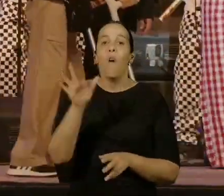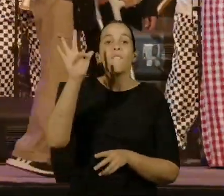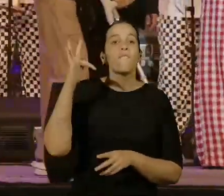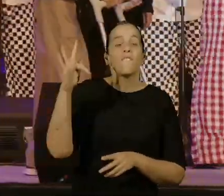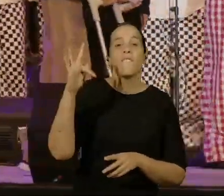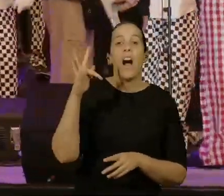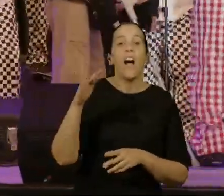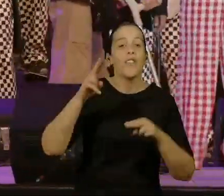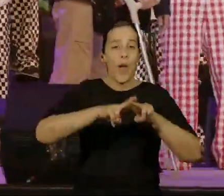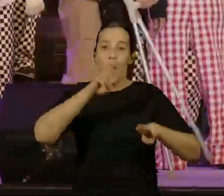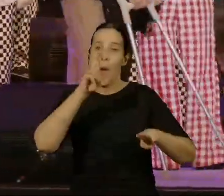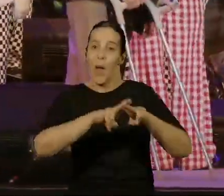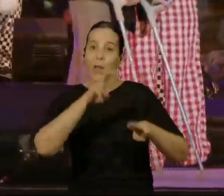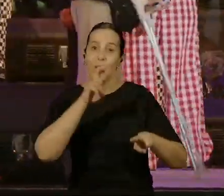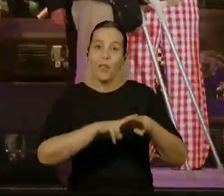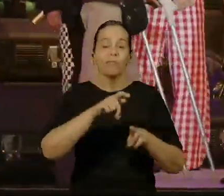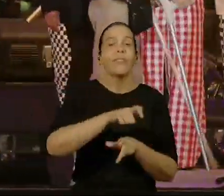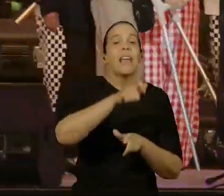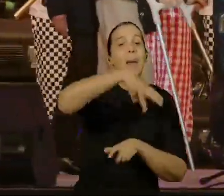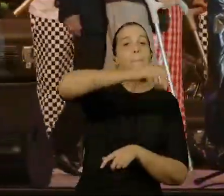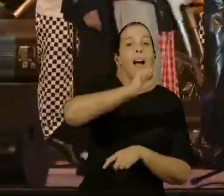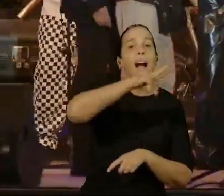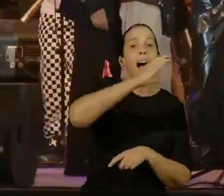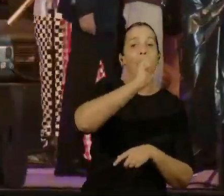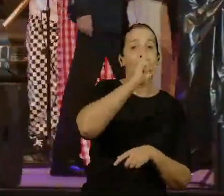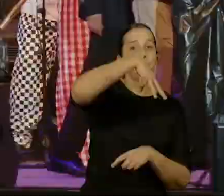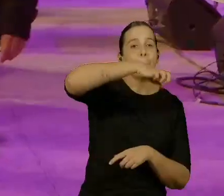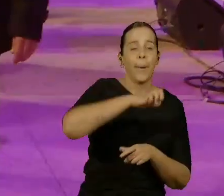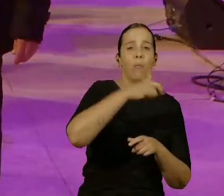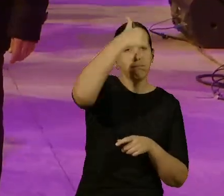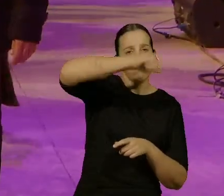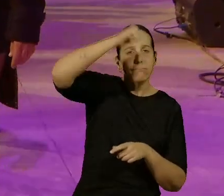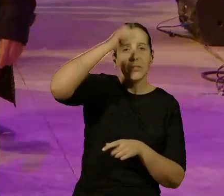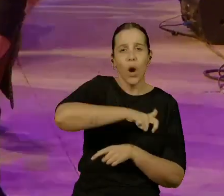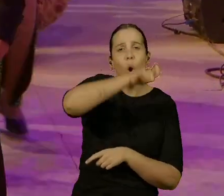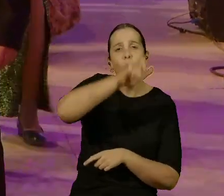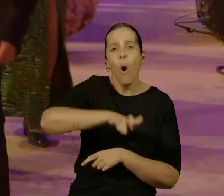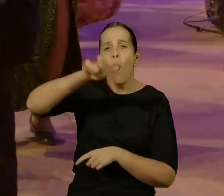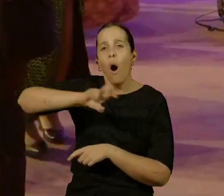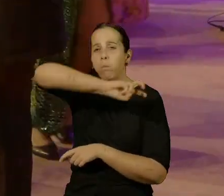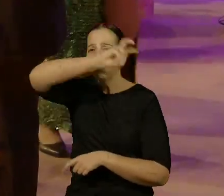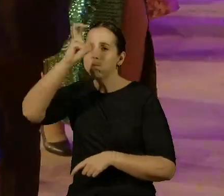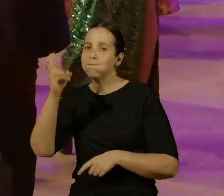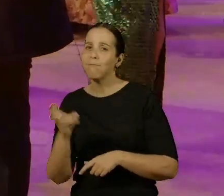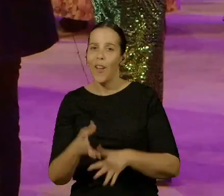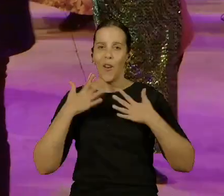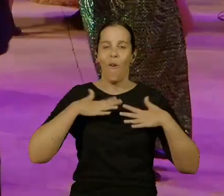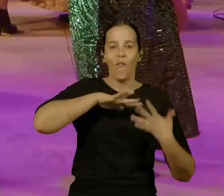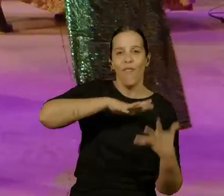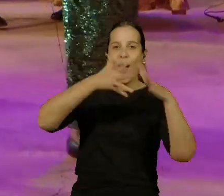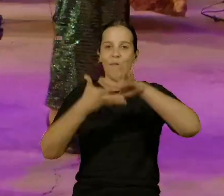el Negro, Michel Macabre, Lorenzo, Luisa y Juan Manuel. Y